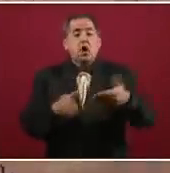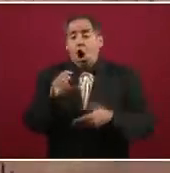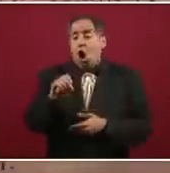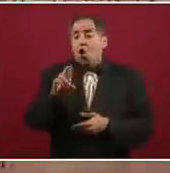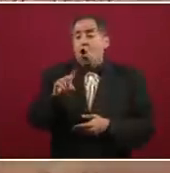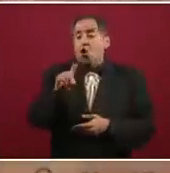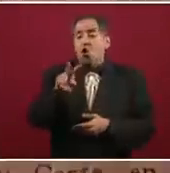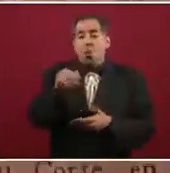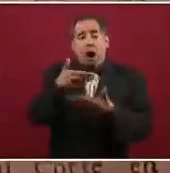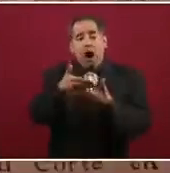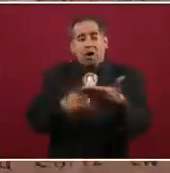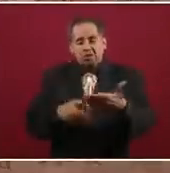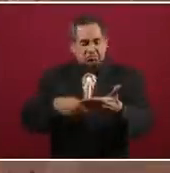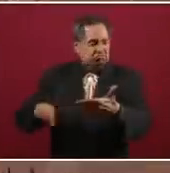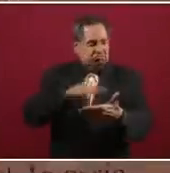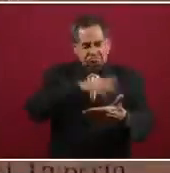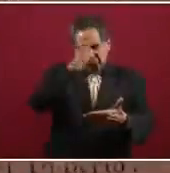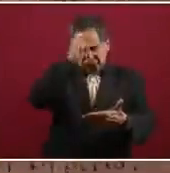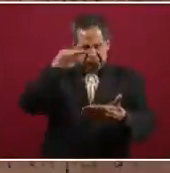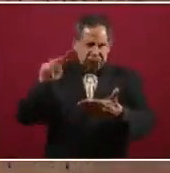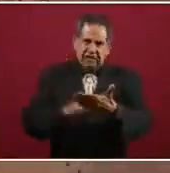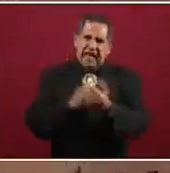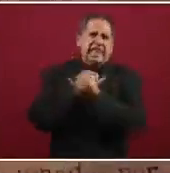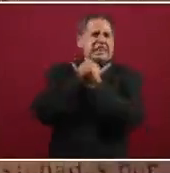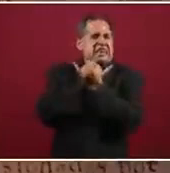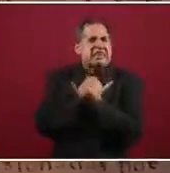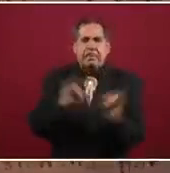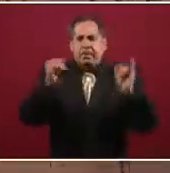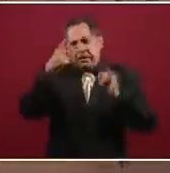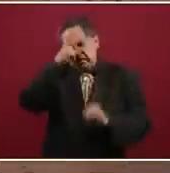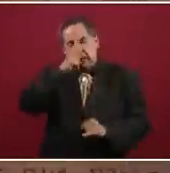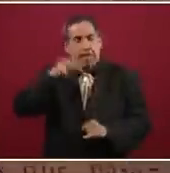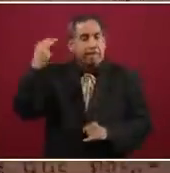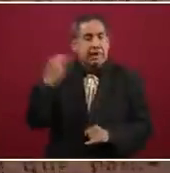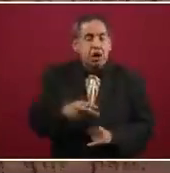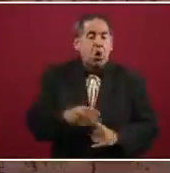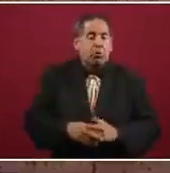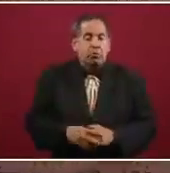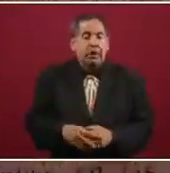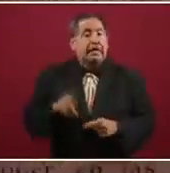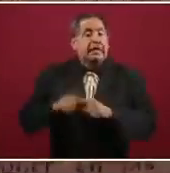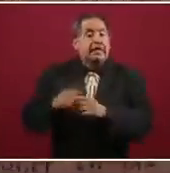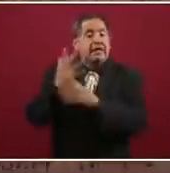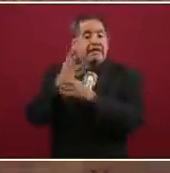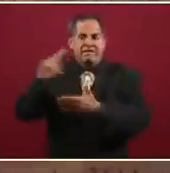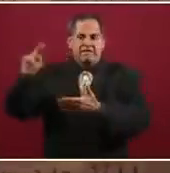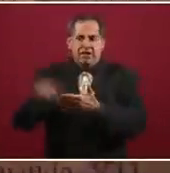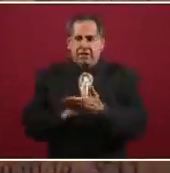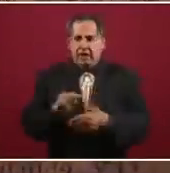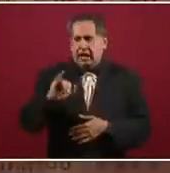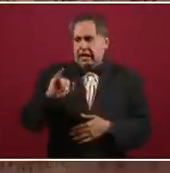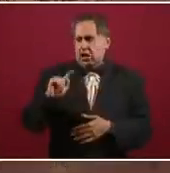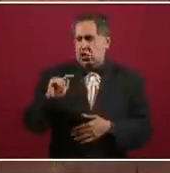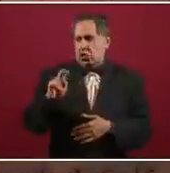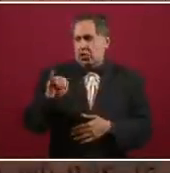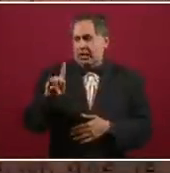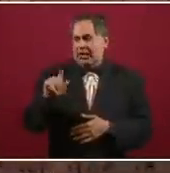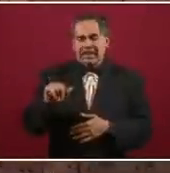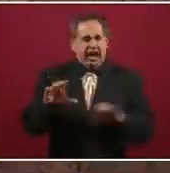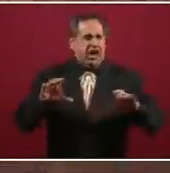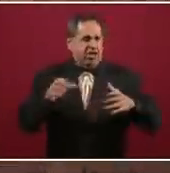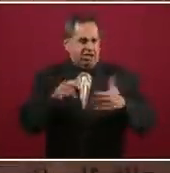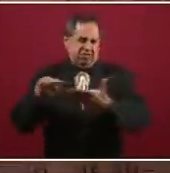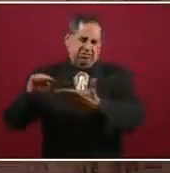documento que acuerda la independencia de México. Fue firmado por Agustín de Iturbide como comandante del ejército